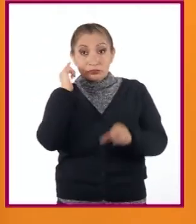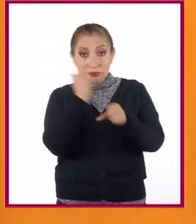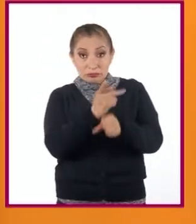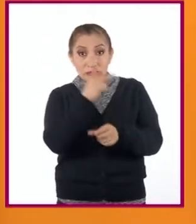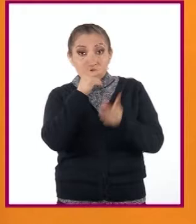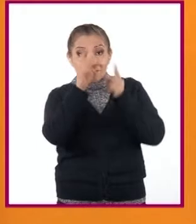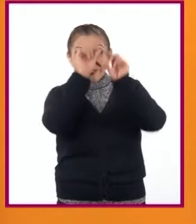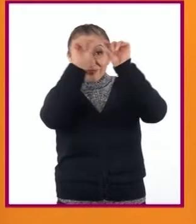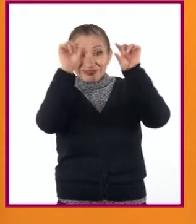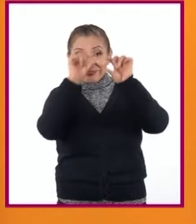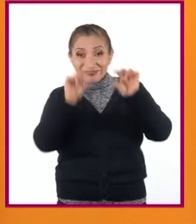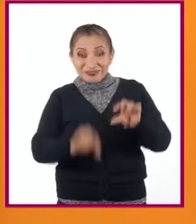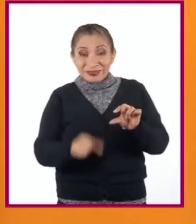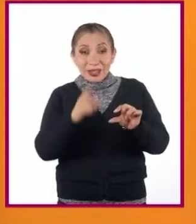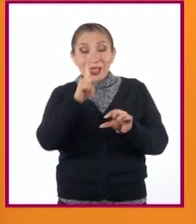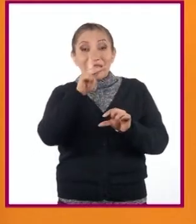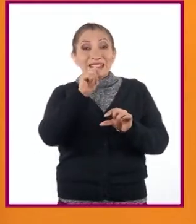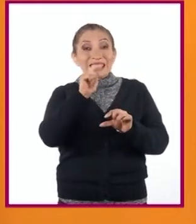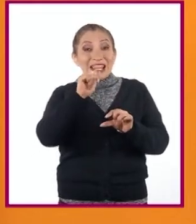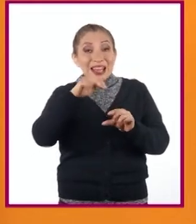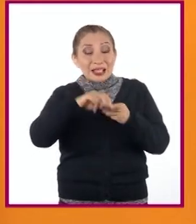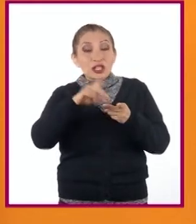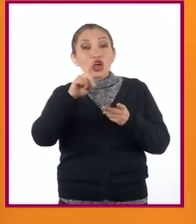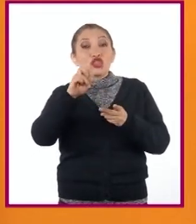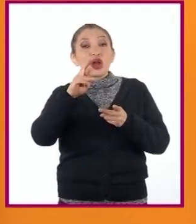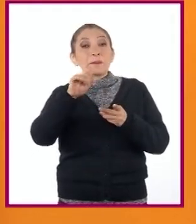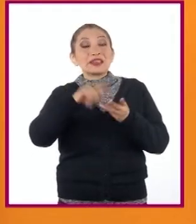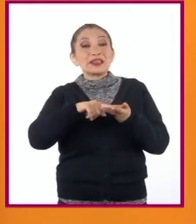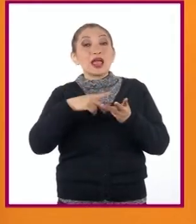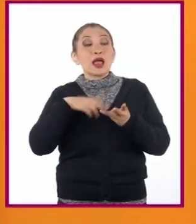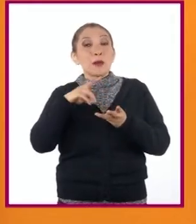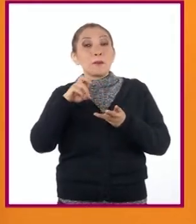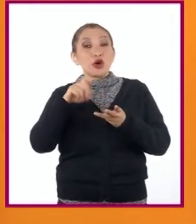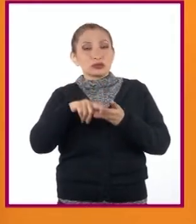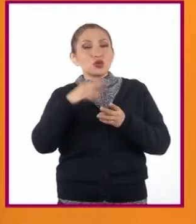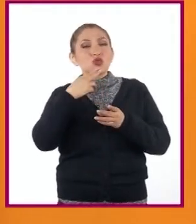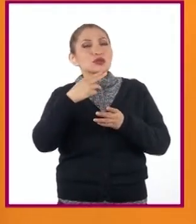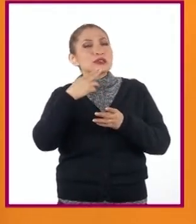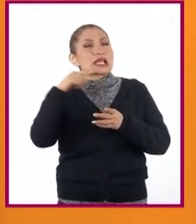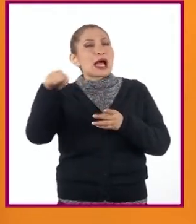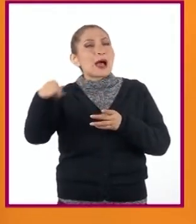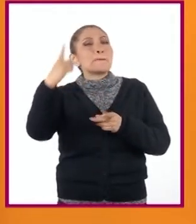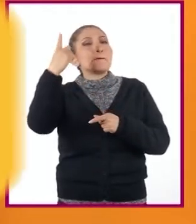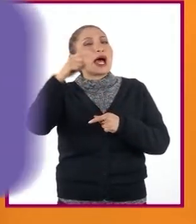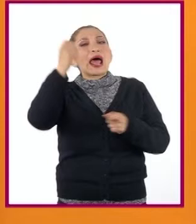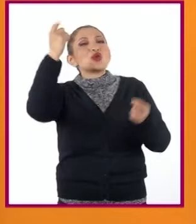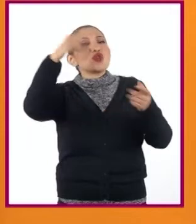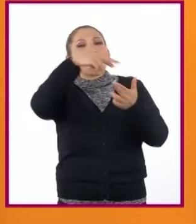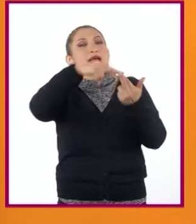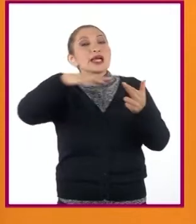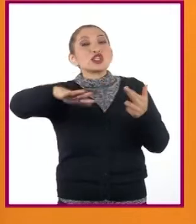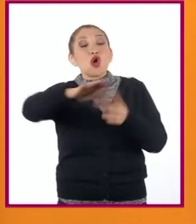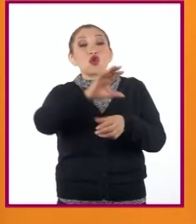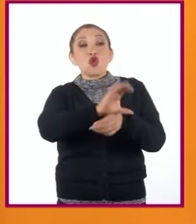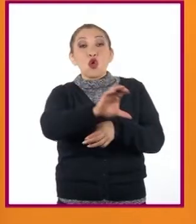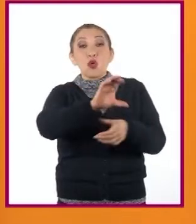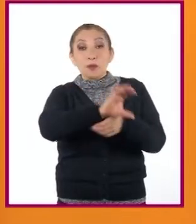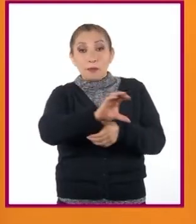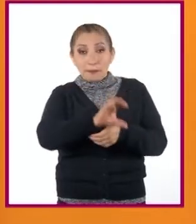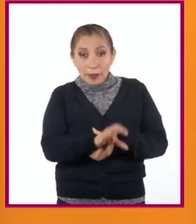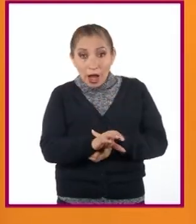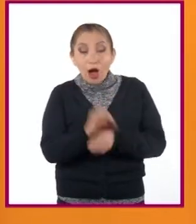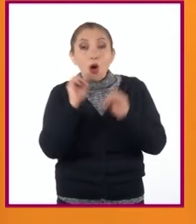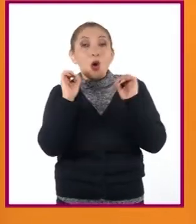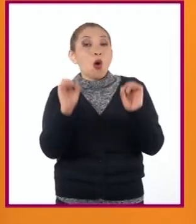Identificaron las palabras tenés, dormite o vos, que suelen utilizarse en algunas regiones de Colombia,